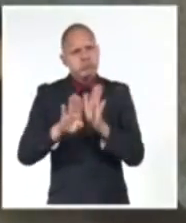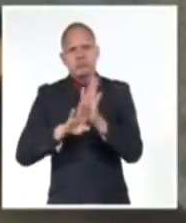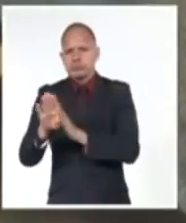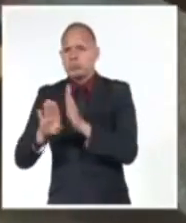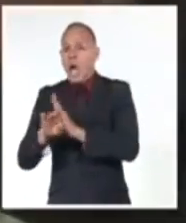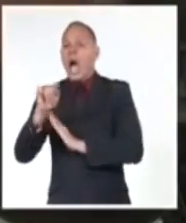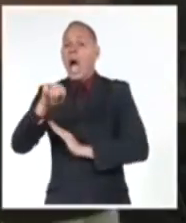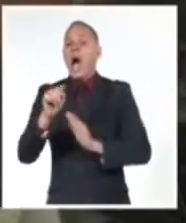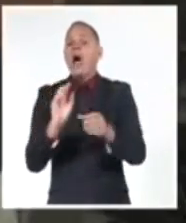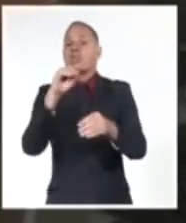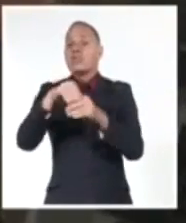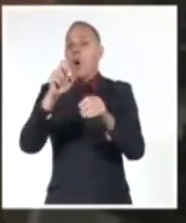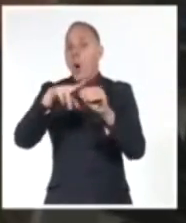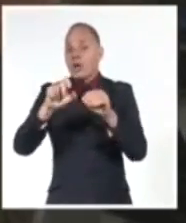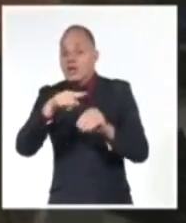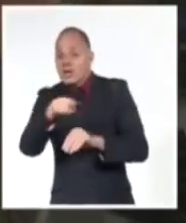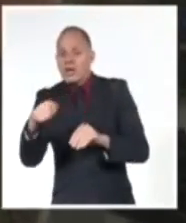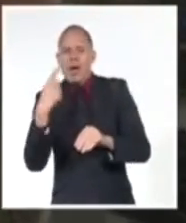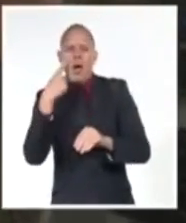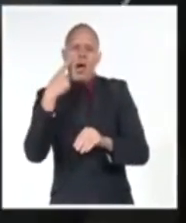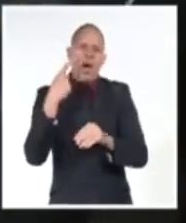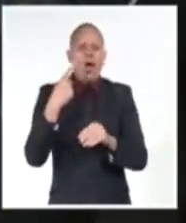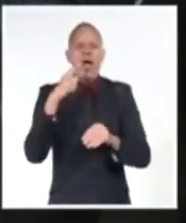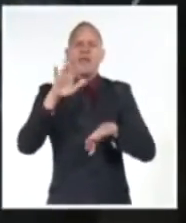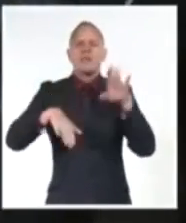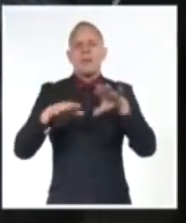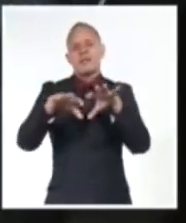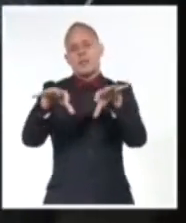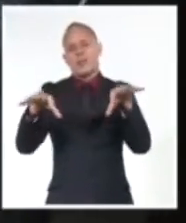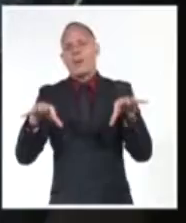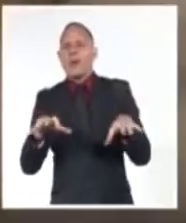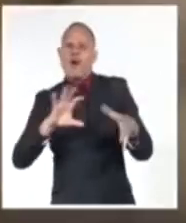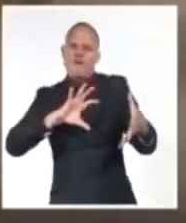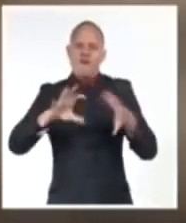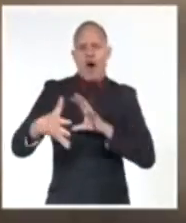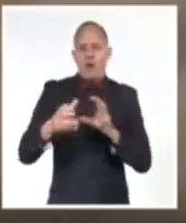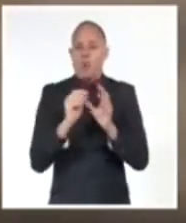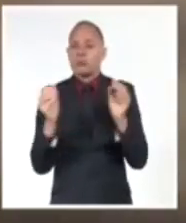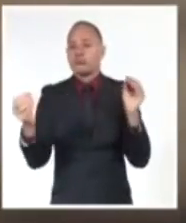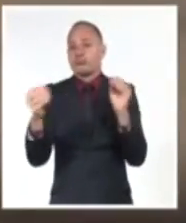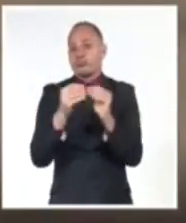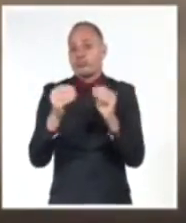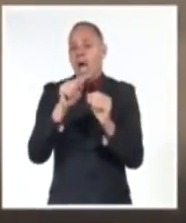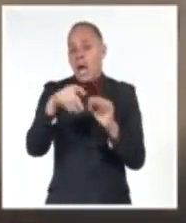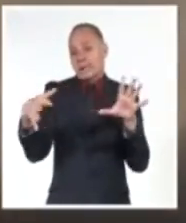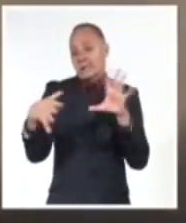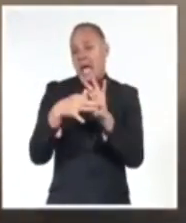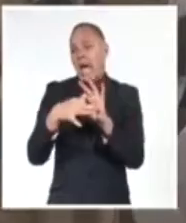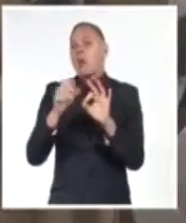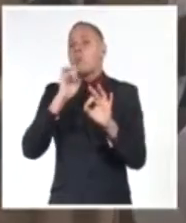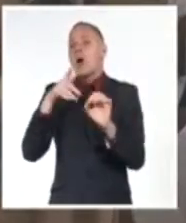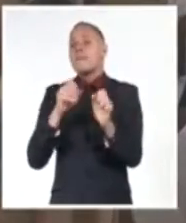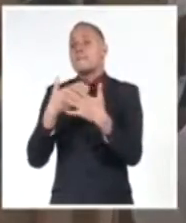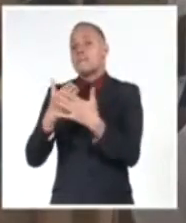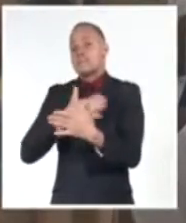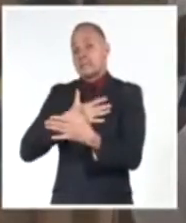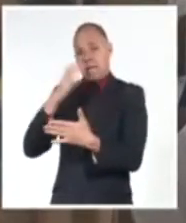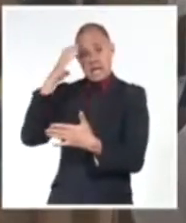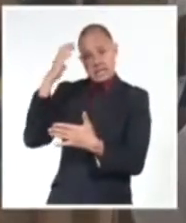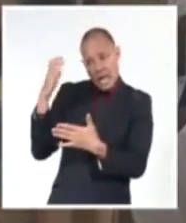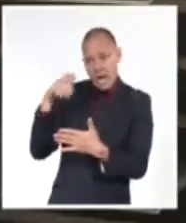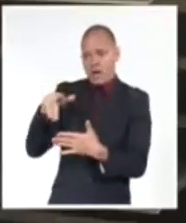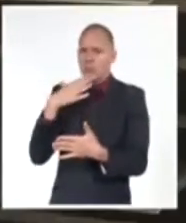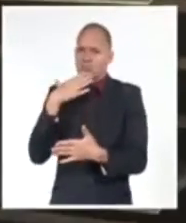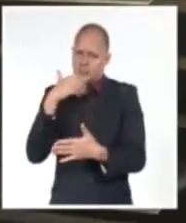provincia busca respuesta a necesidades de cada localidad. Los nexos con la empresa estatal socialista benefician a unos y